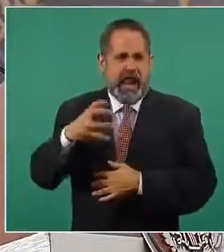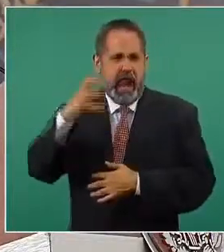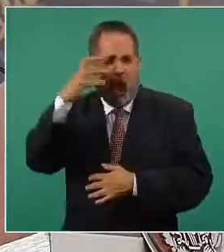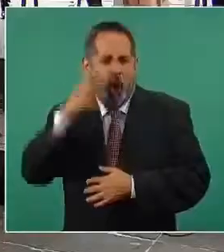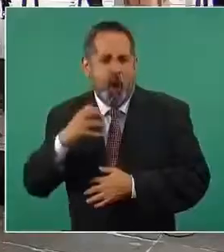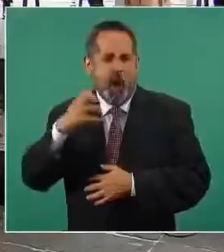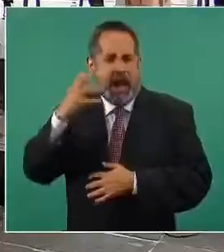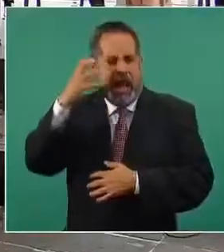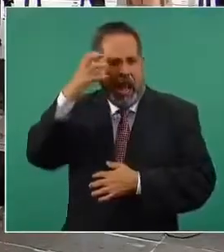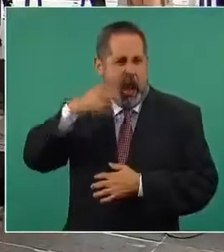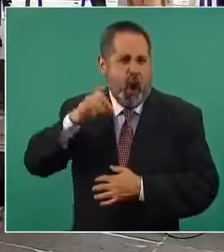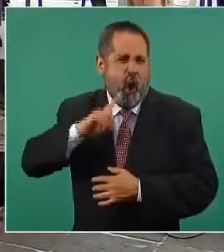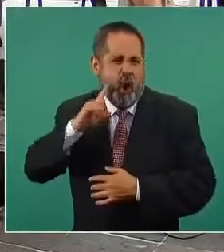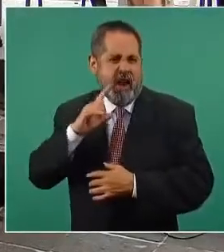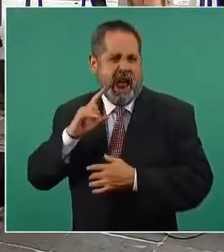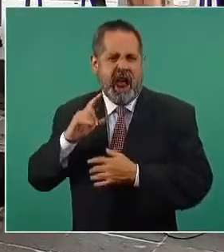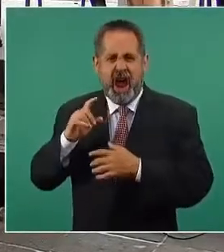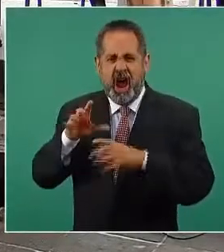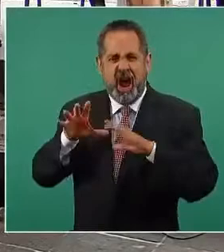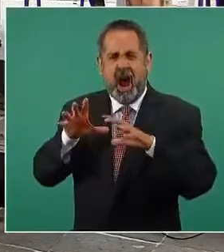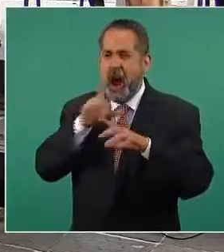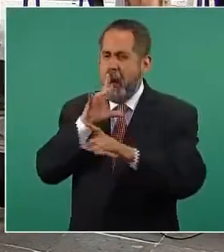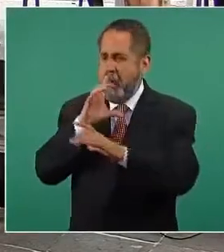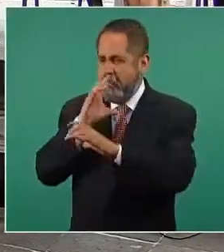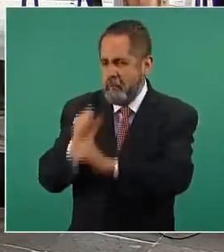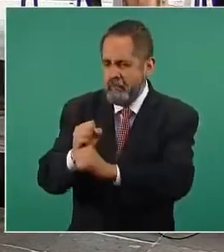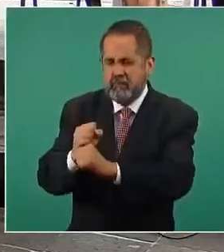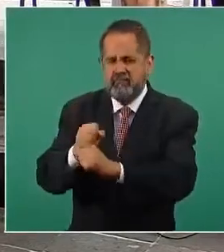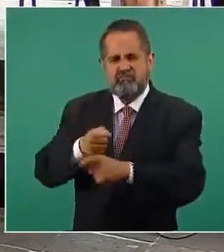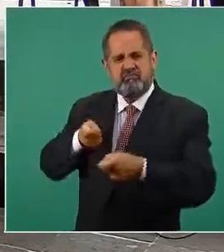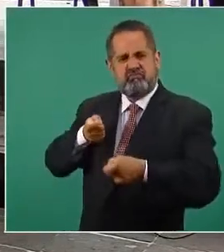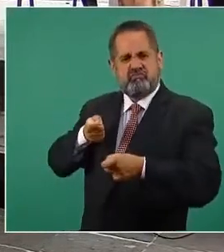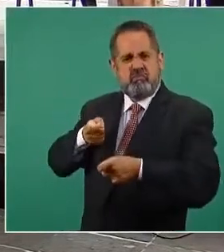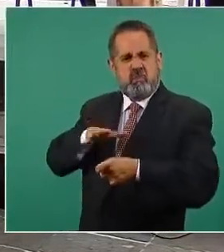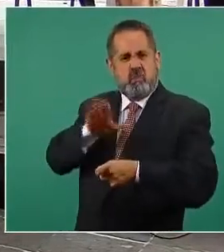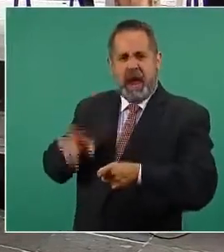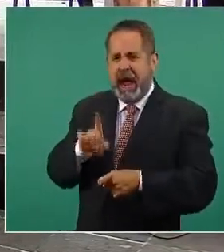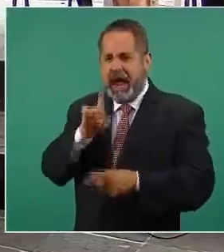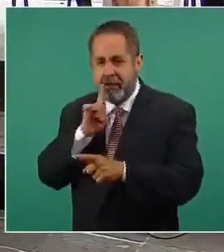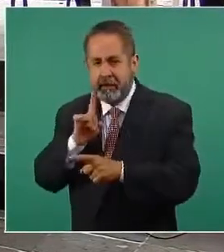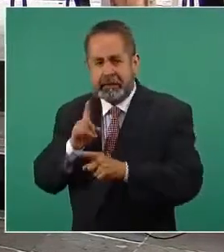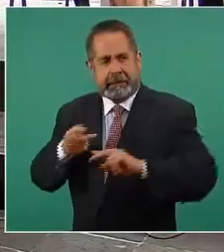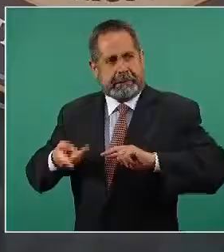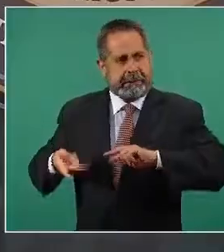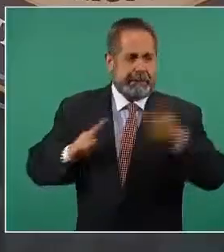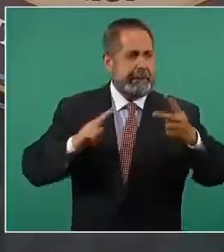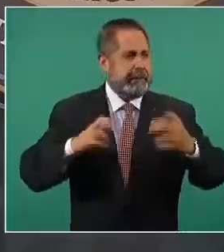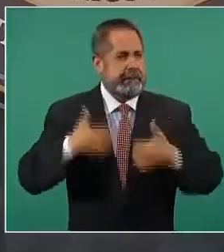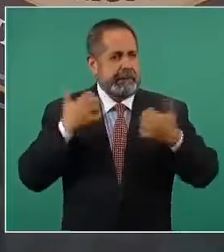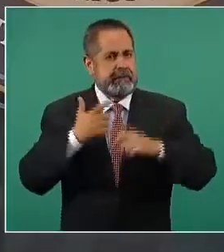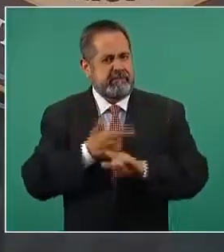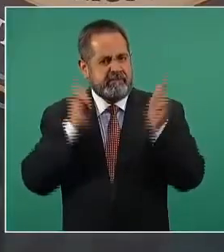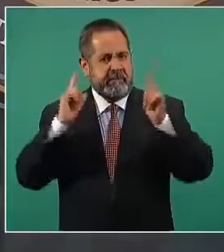que fueron silenciados en la historia de cazadores. Este es el México que celebramos aquí, el México de una de